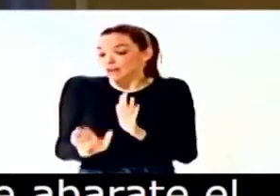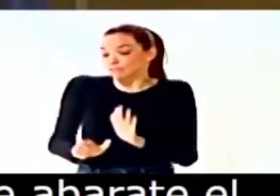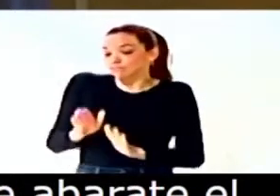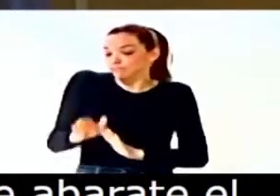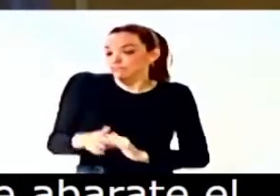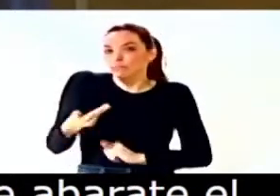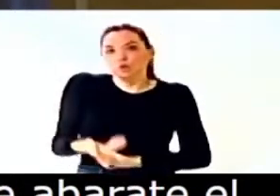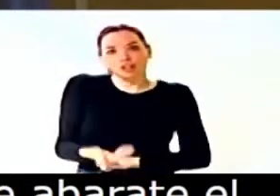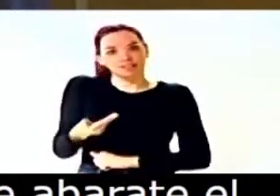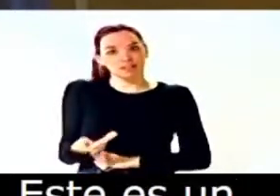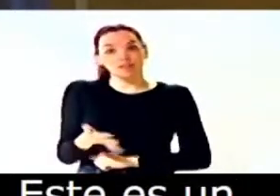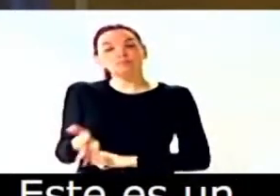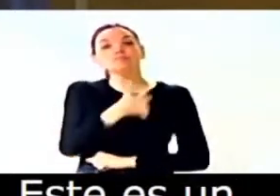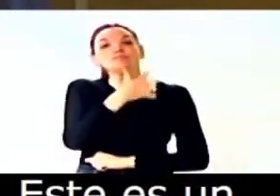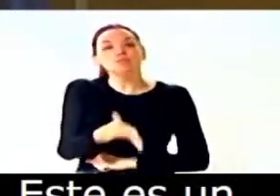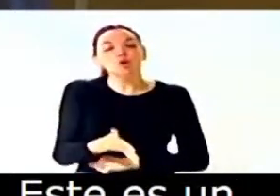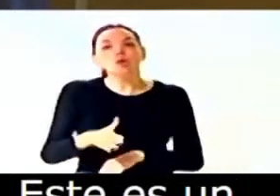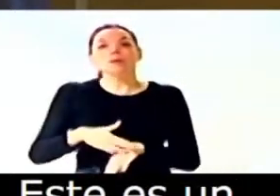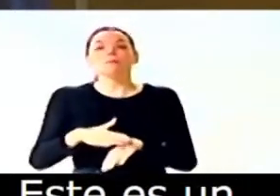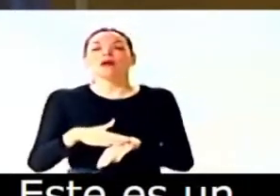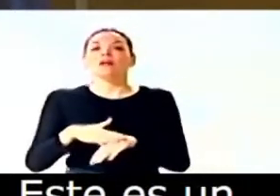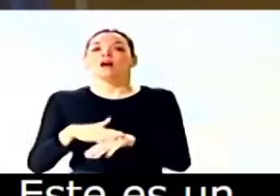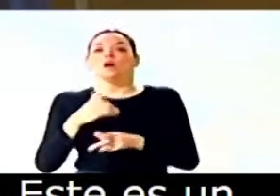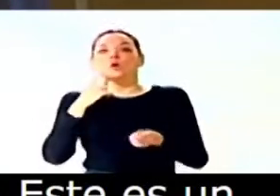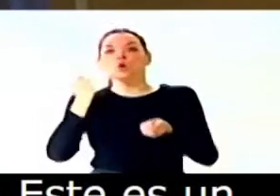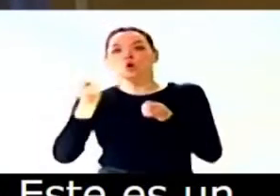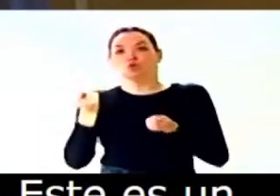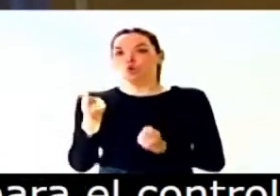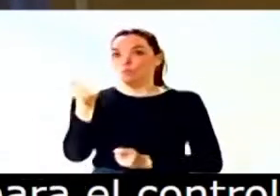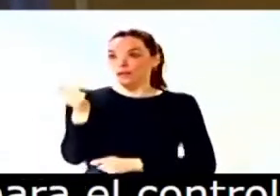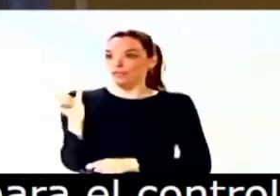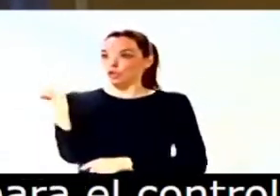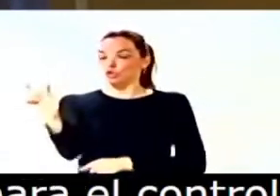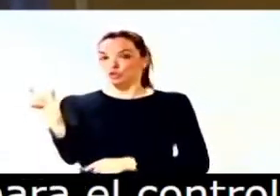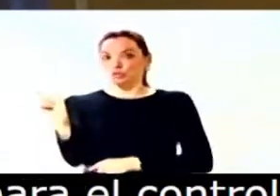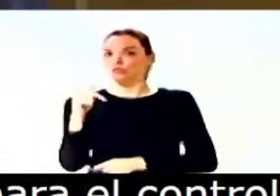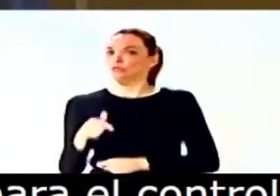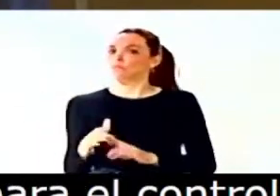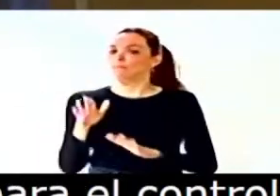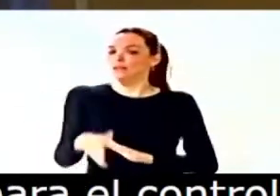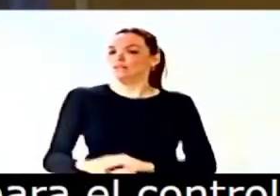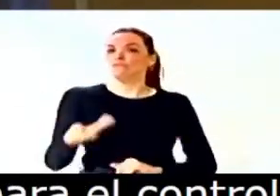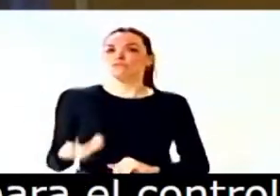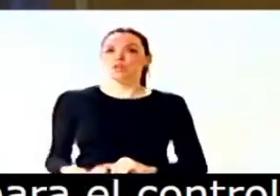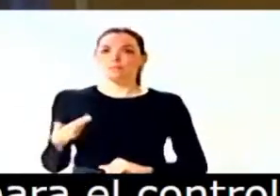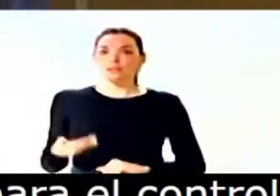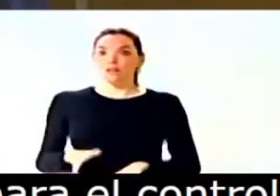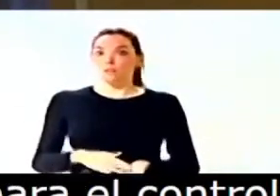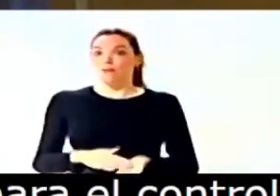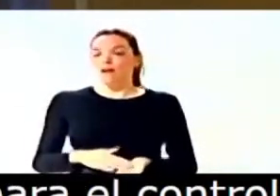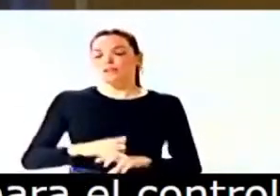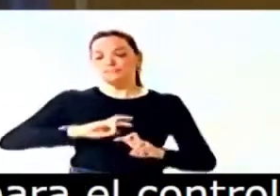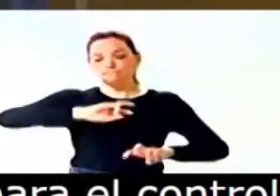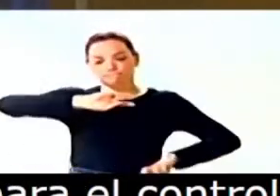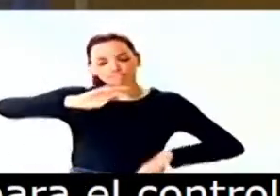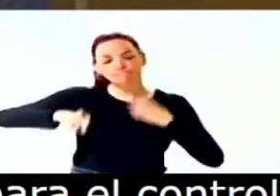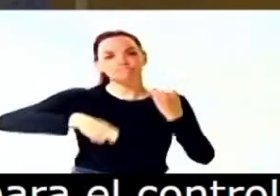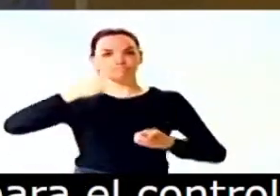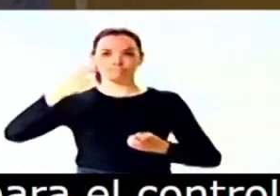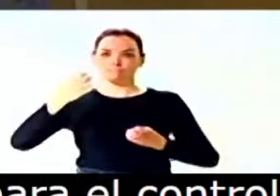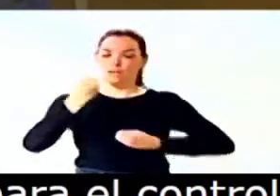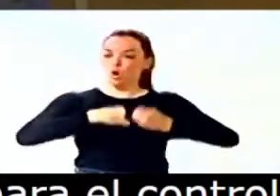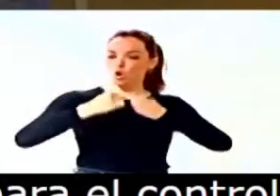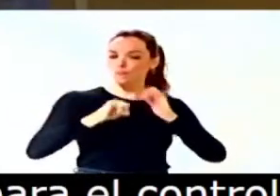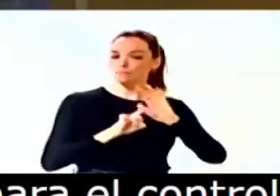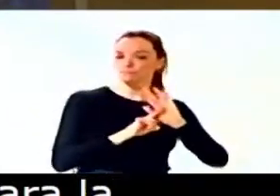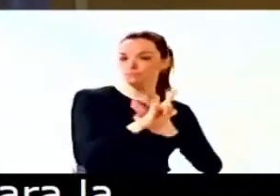importante precisamente para el control de precios. Y este es un paso fundamental para la recuperación económica